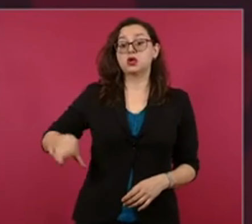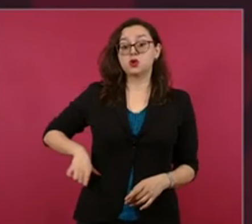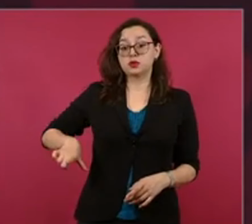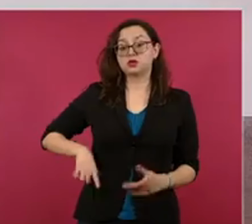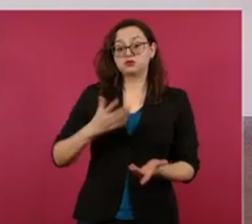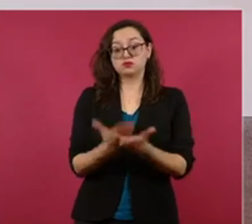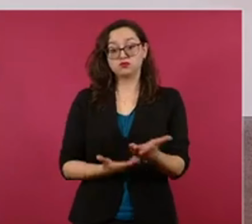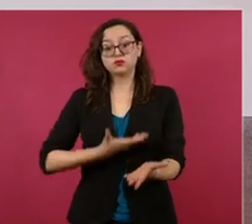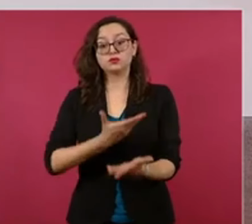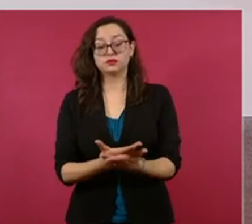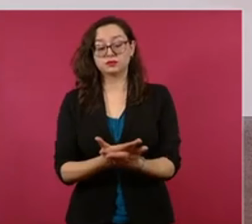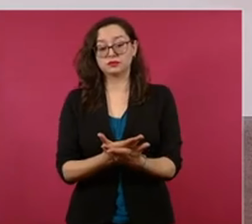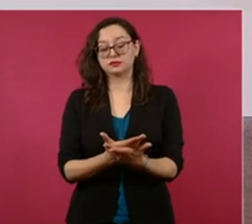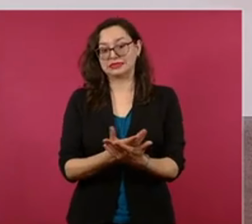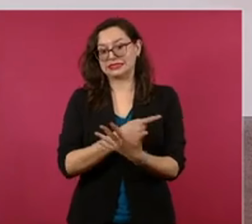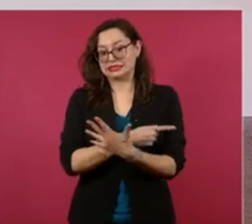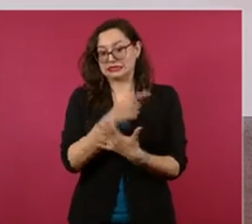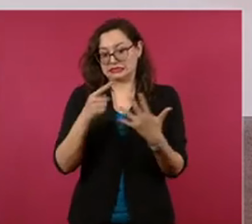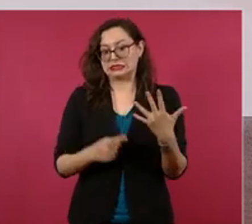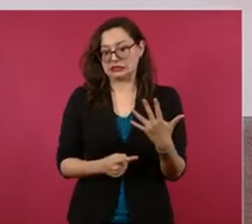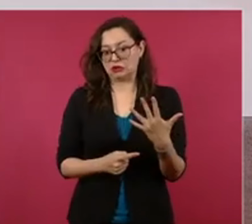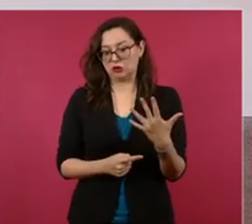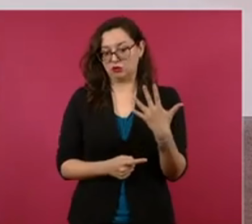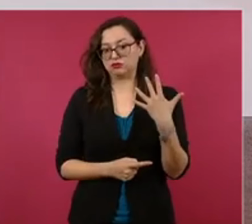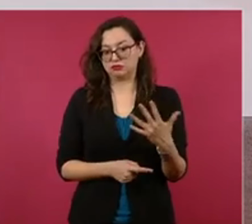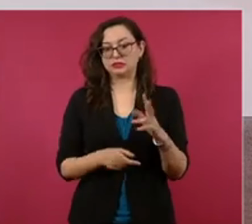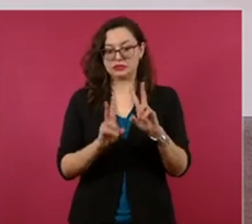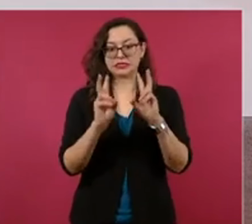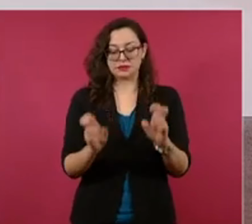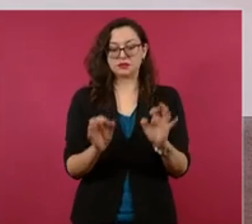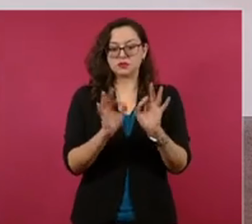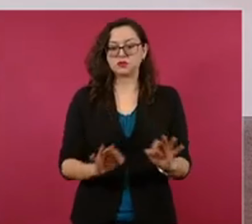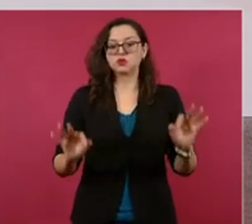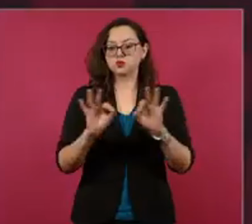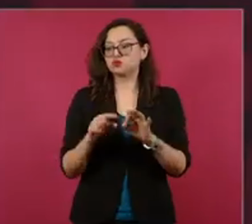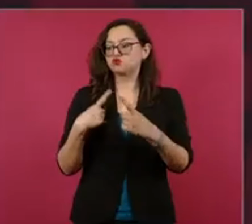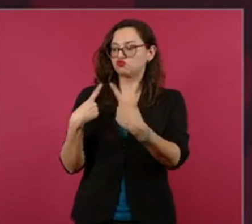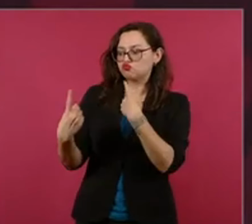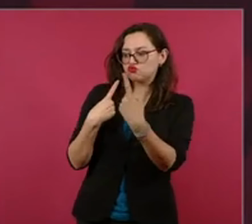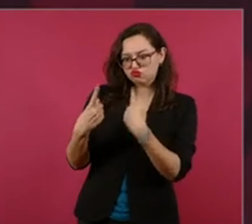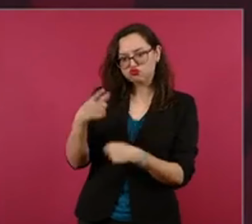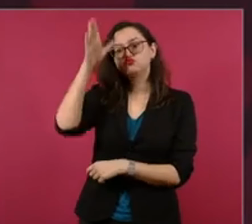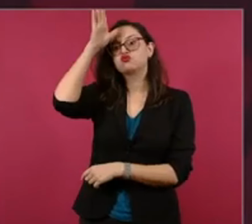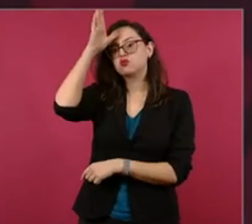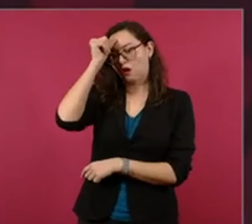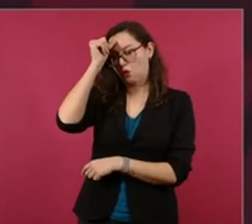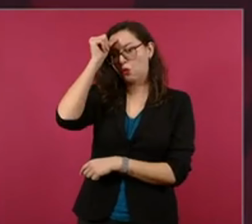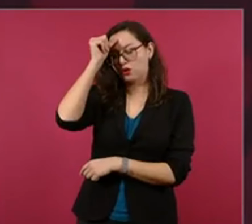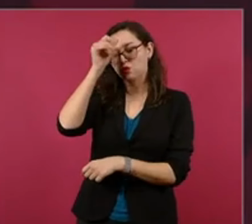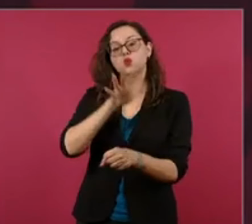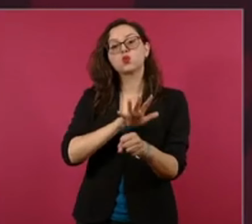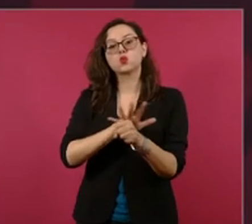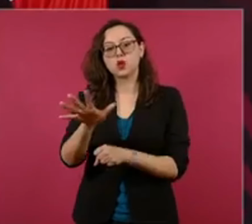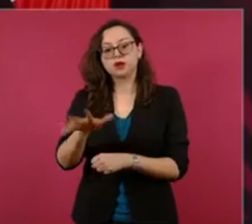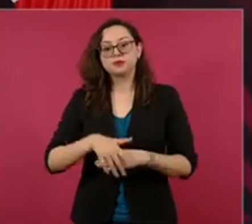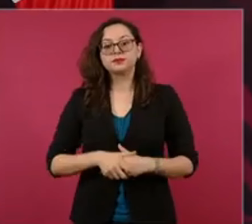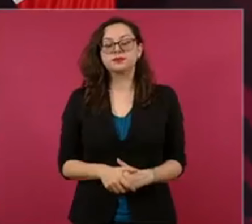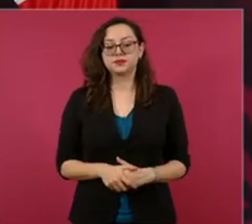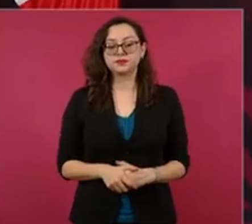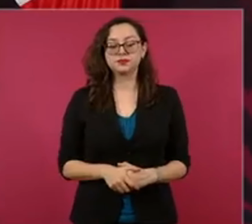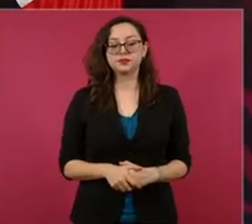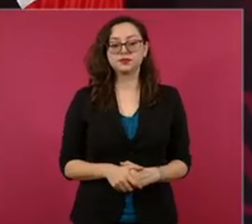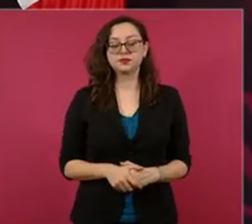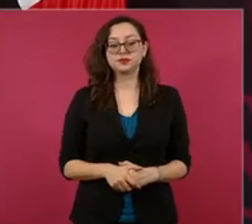estaríamos planteando y ahora también les informo que acordamos a partir de ello, que sean